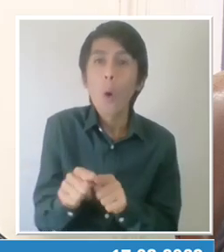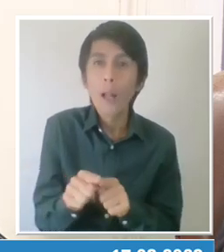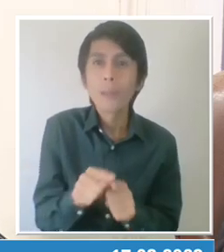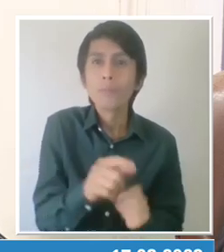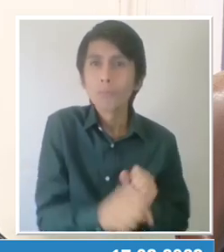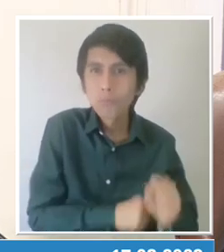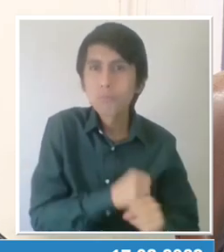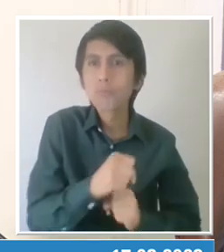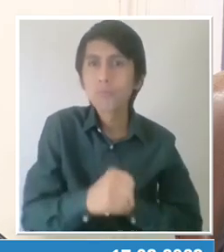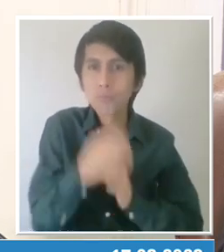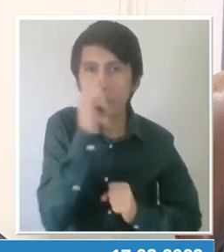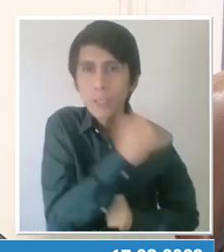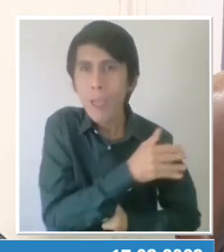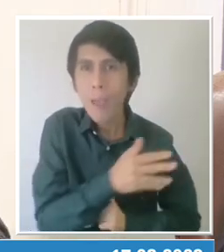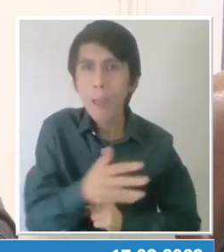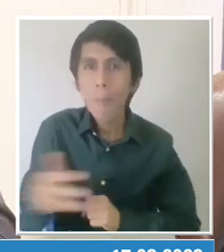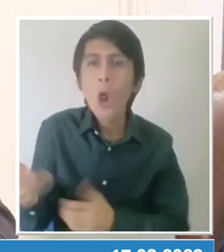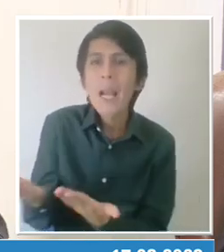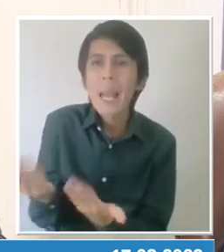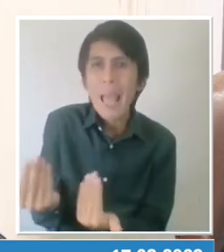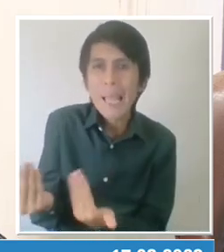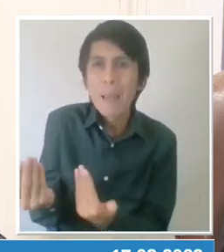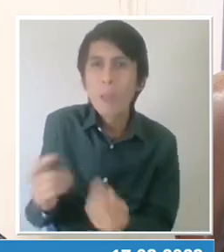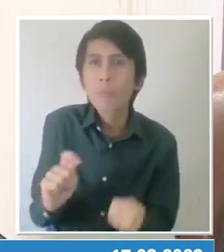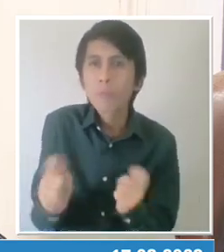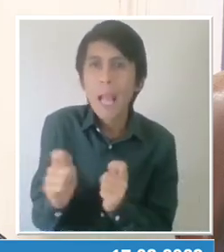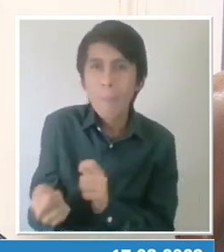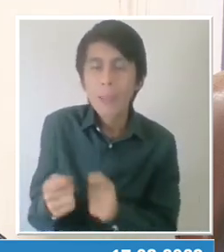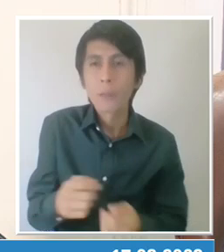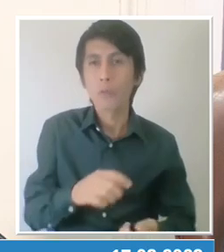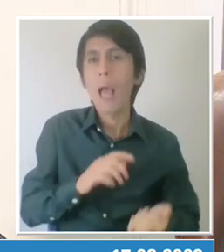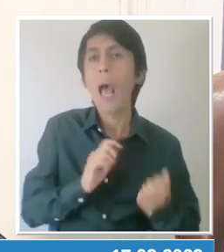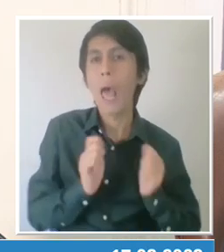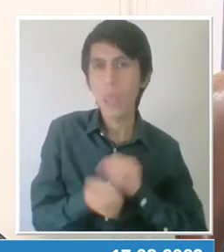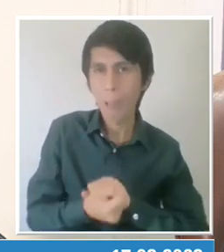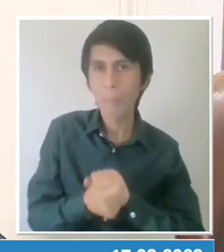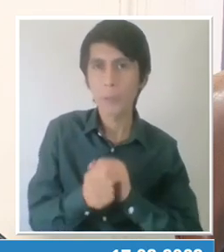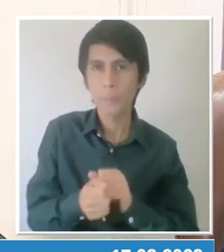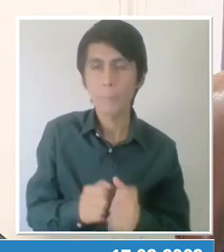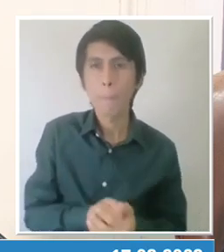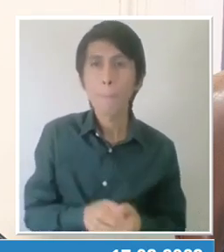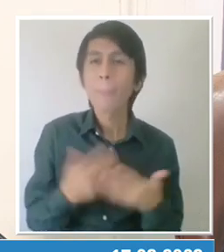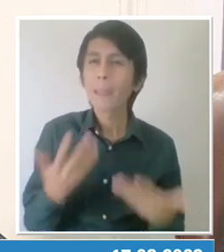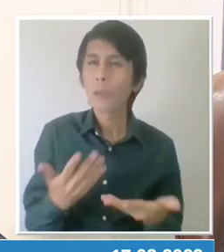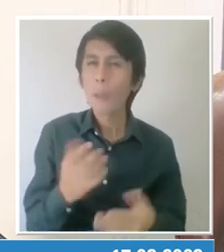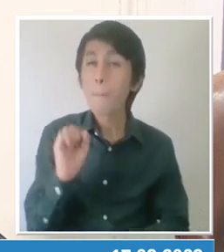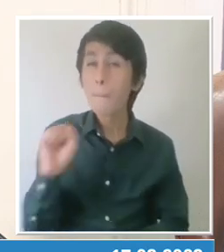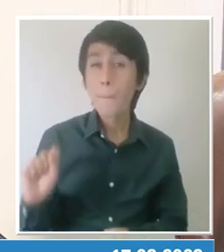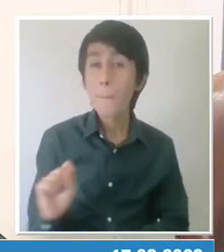debemos considerar. Y entonces, desde la primera constitución,